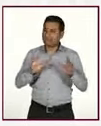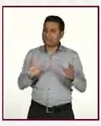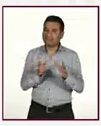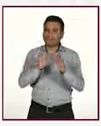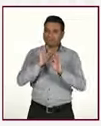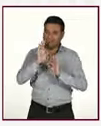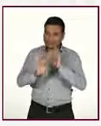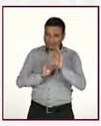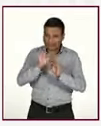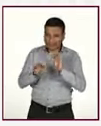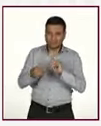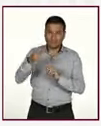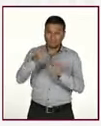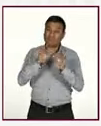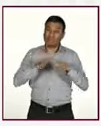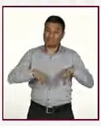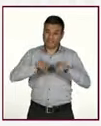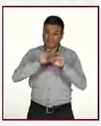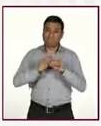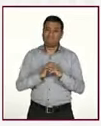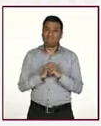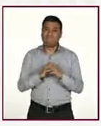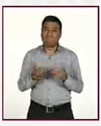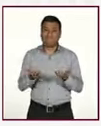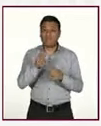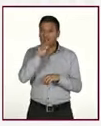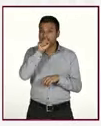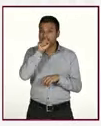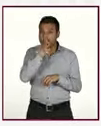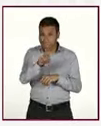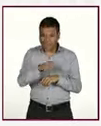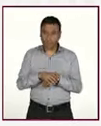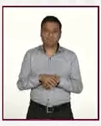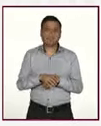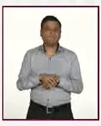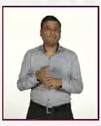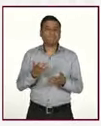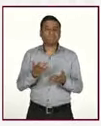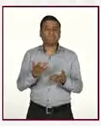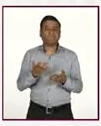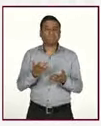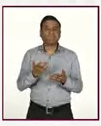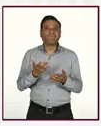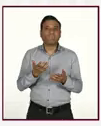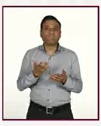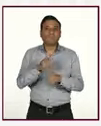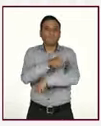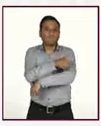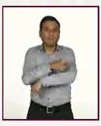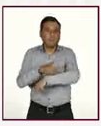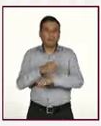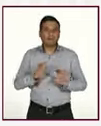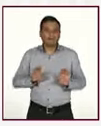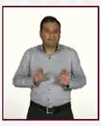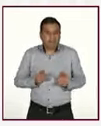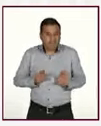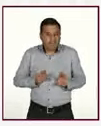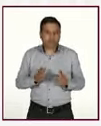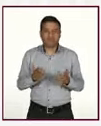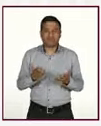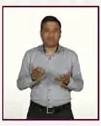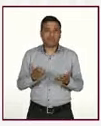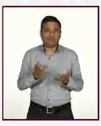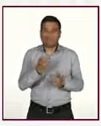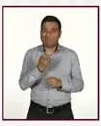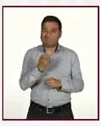en esta etapa de vida. Y pues el temperamento y la personalidad dentro de la familia, ¿no? También el temperamento